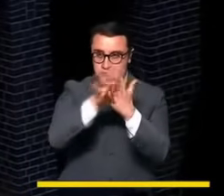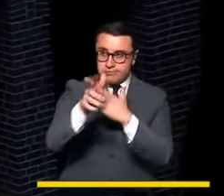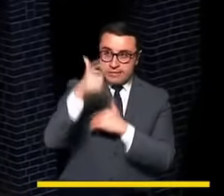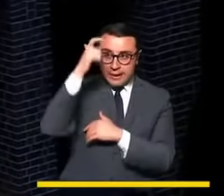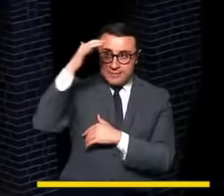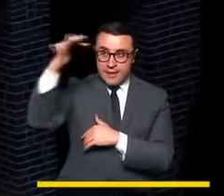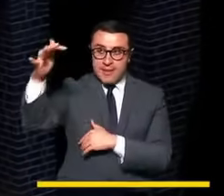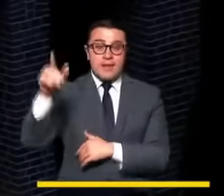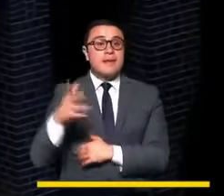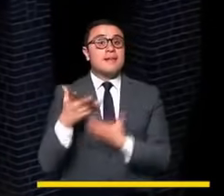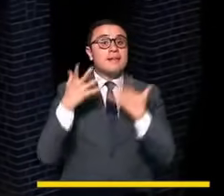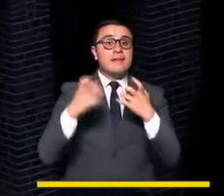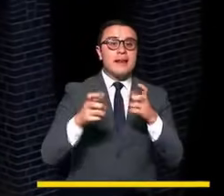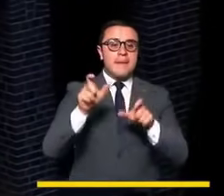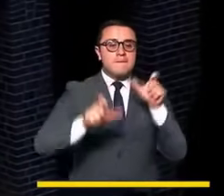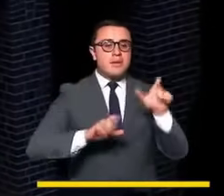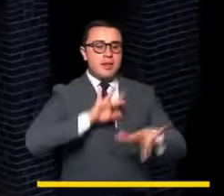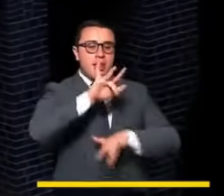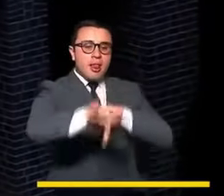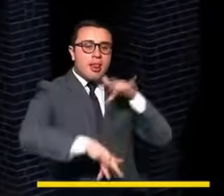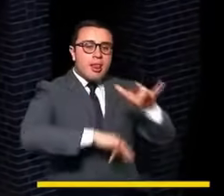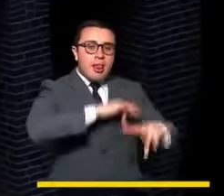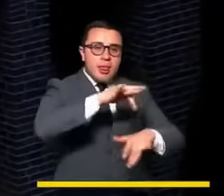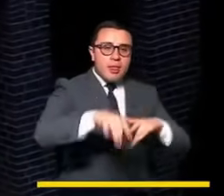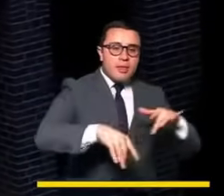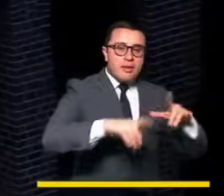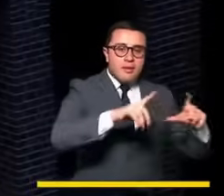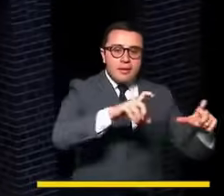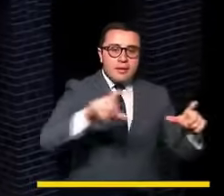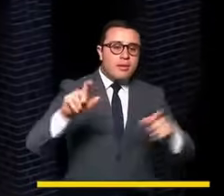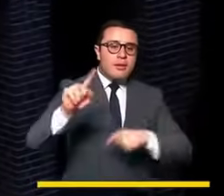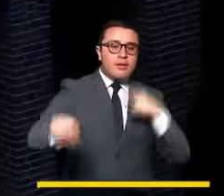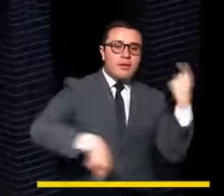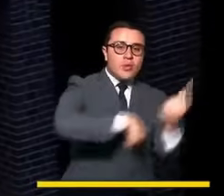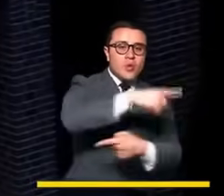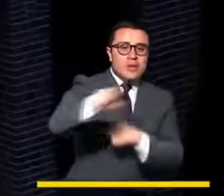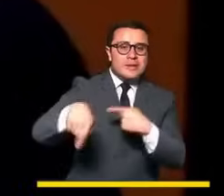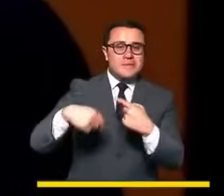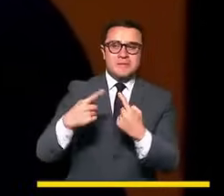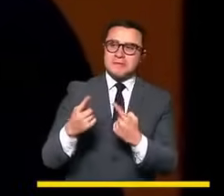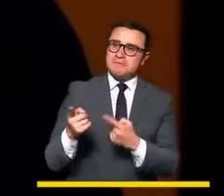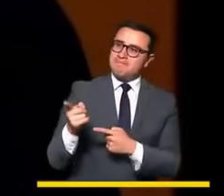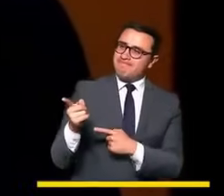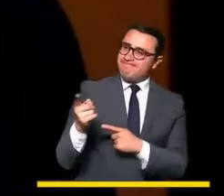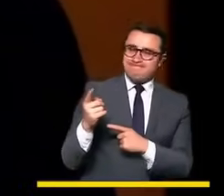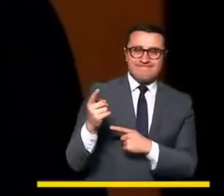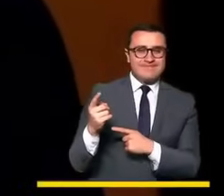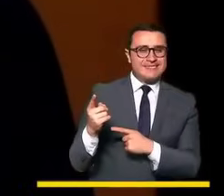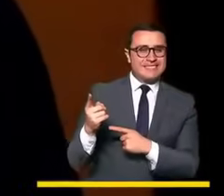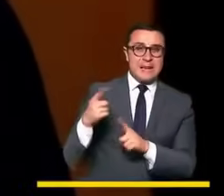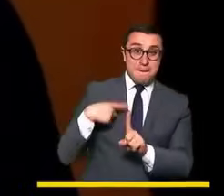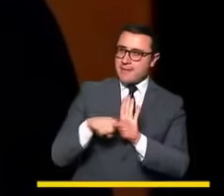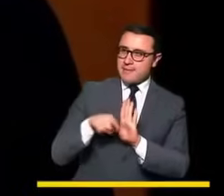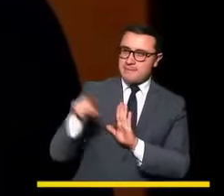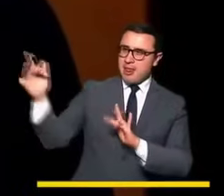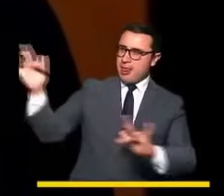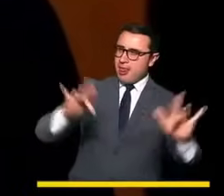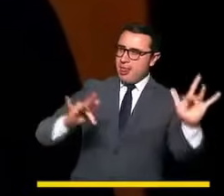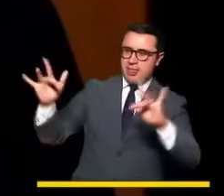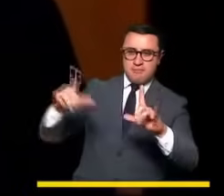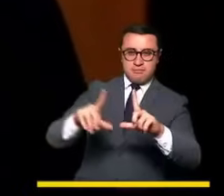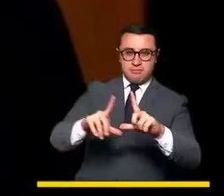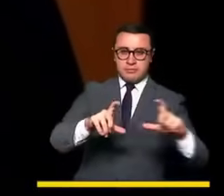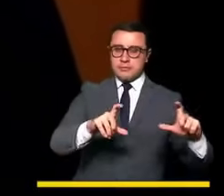de cambiar el estilo de turismo que se está desarrollando en la ciudad, que no es positivo,